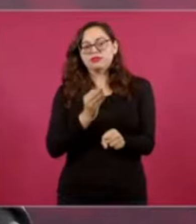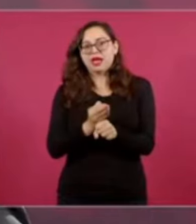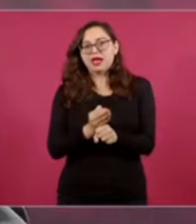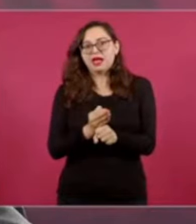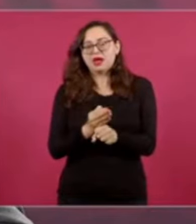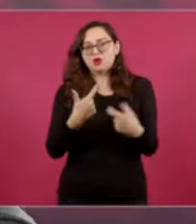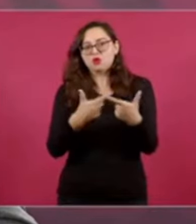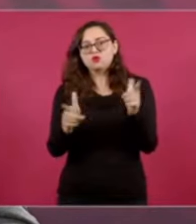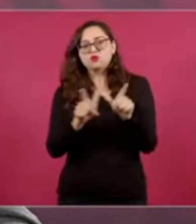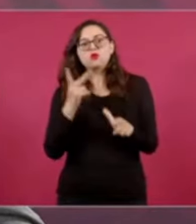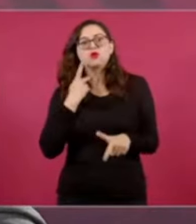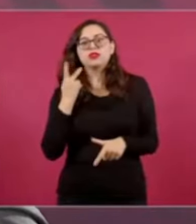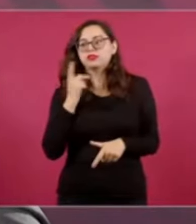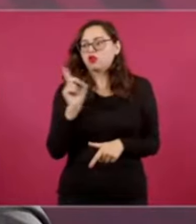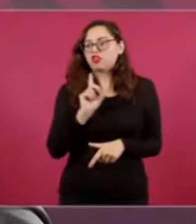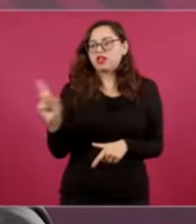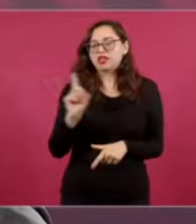empoderada.